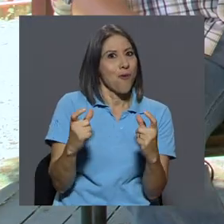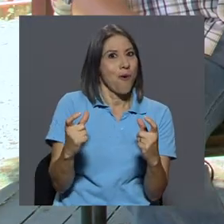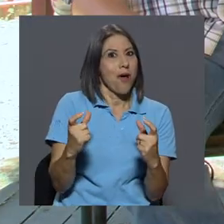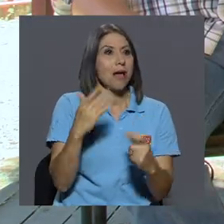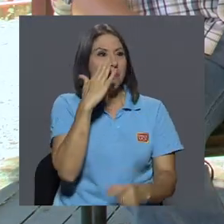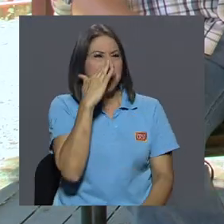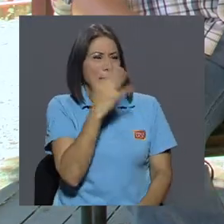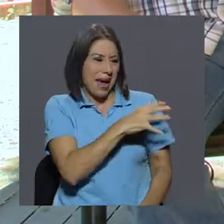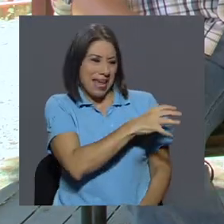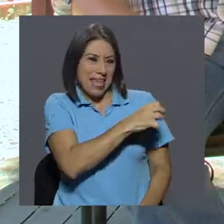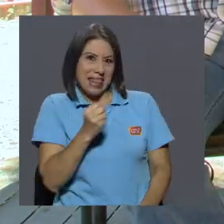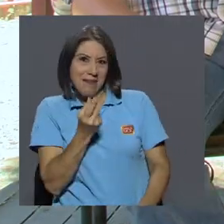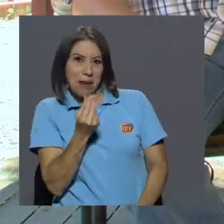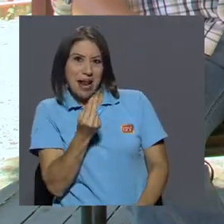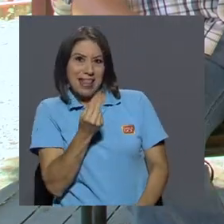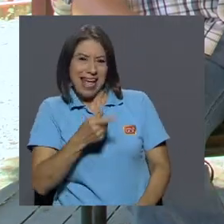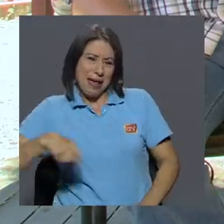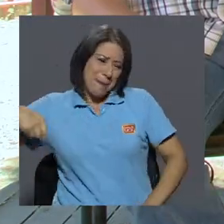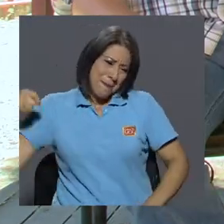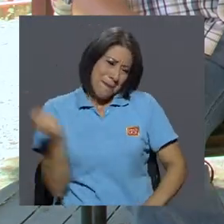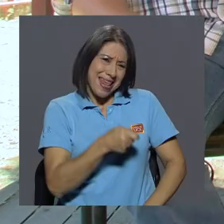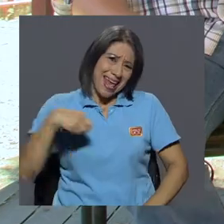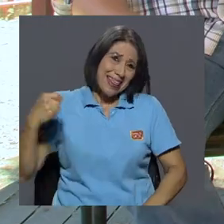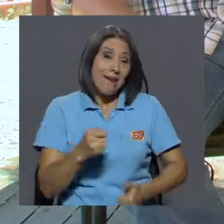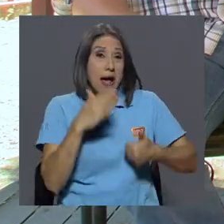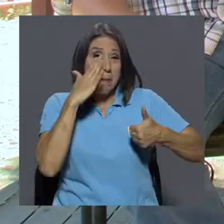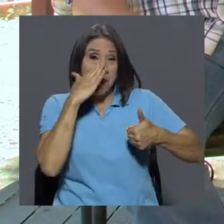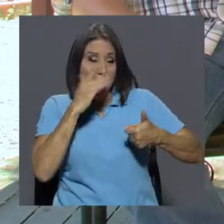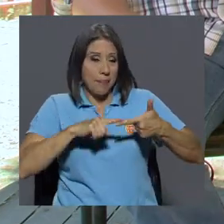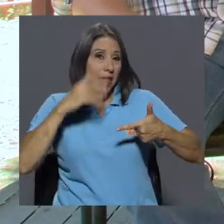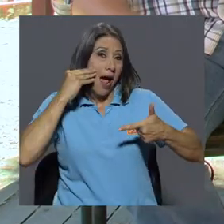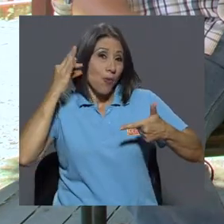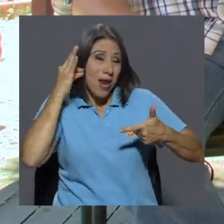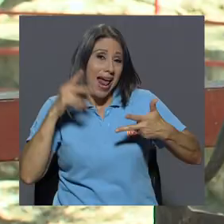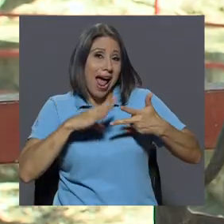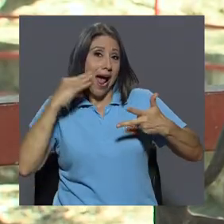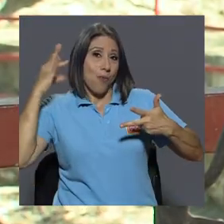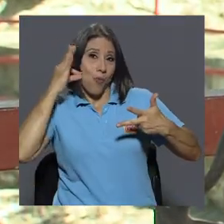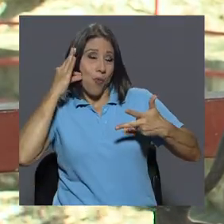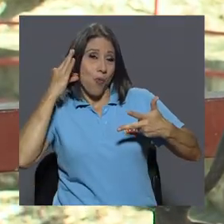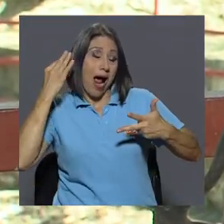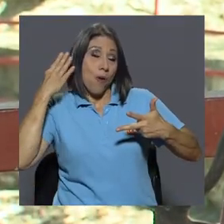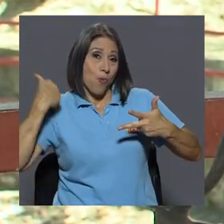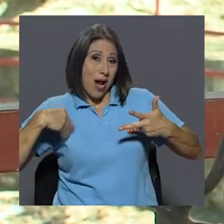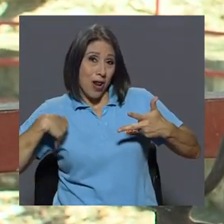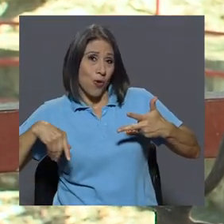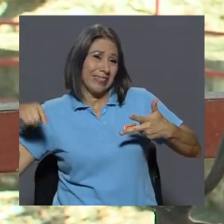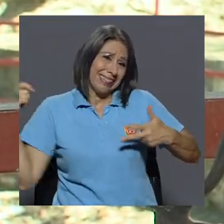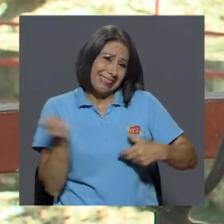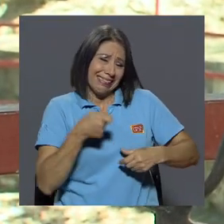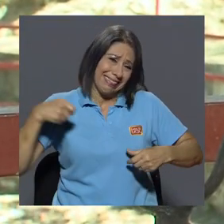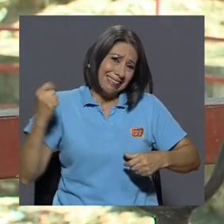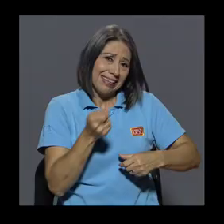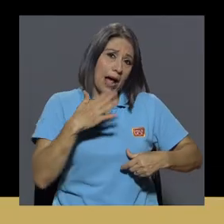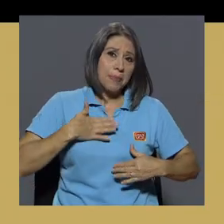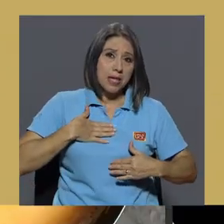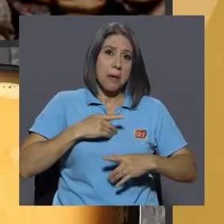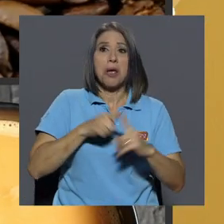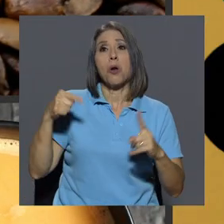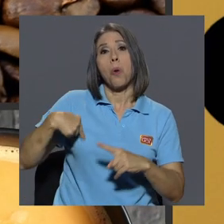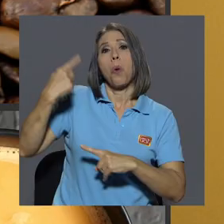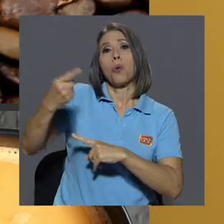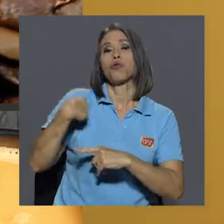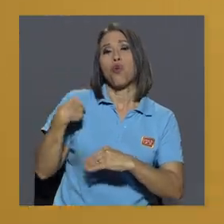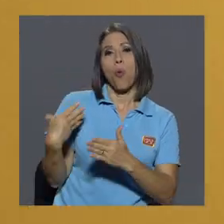me leñateaba y me leñateaba mi mamá, mi abuela y mi abuelo. Pero el día siguiente me volví a ir.